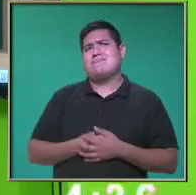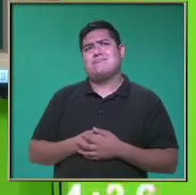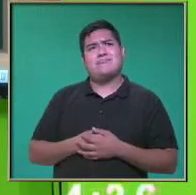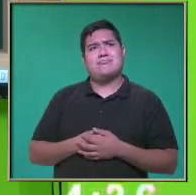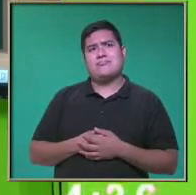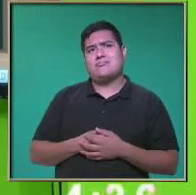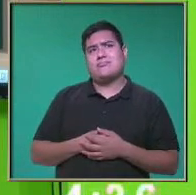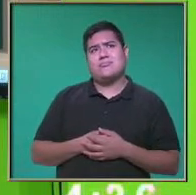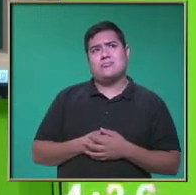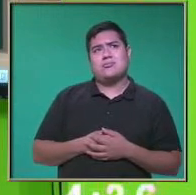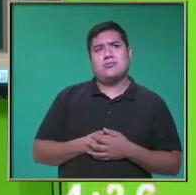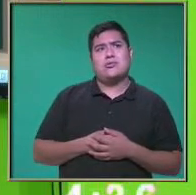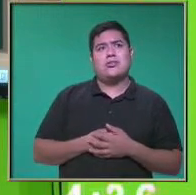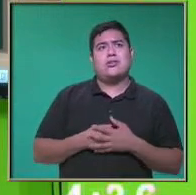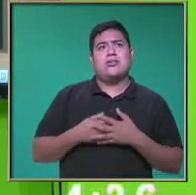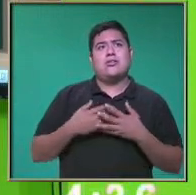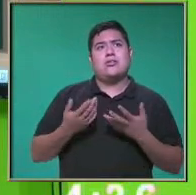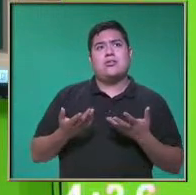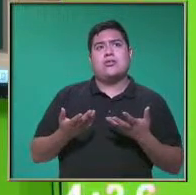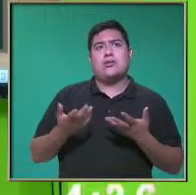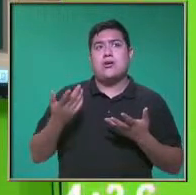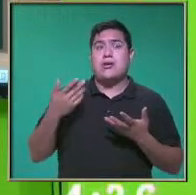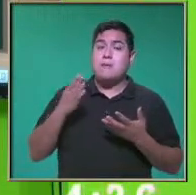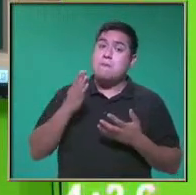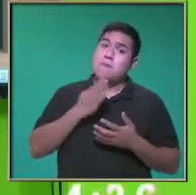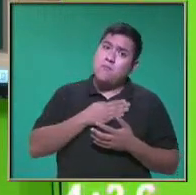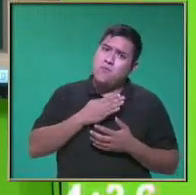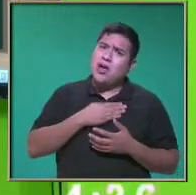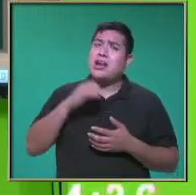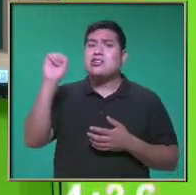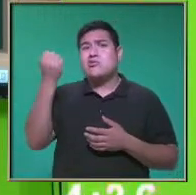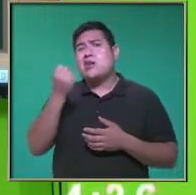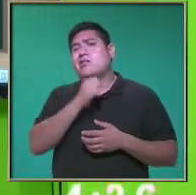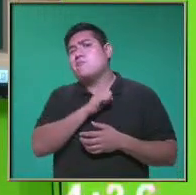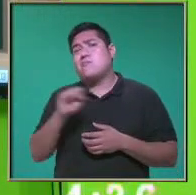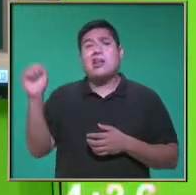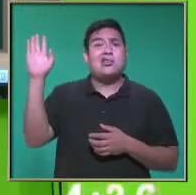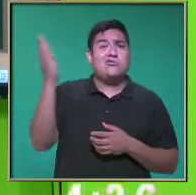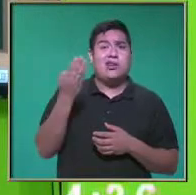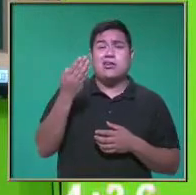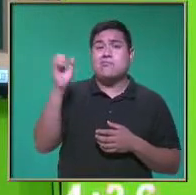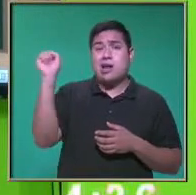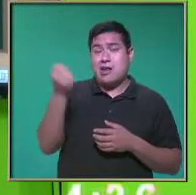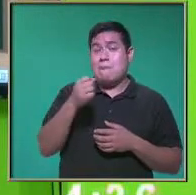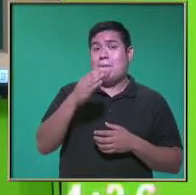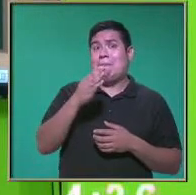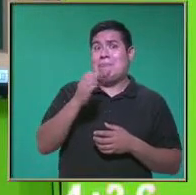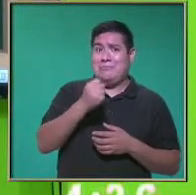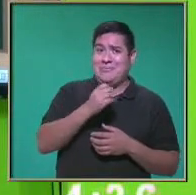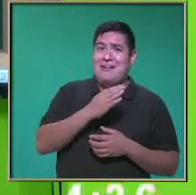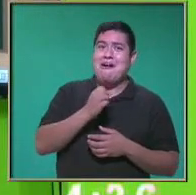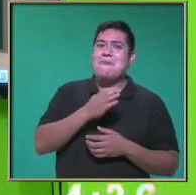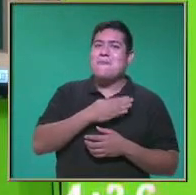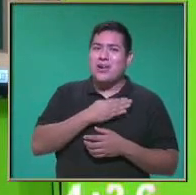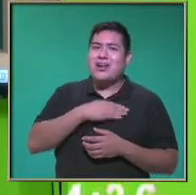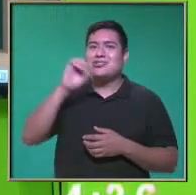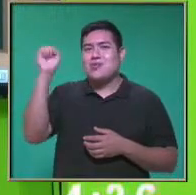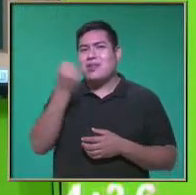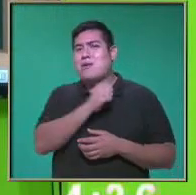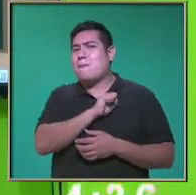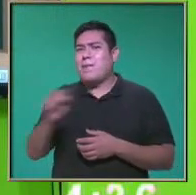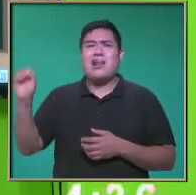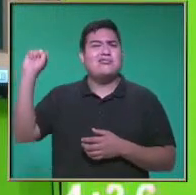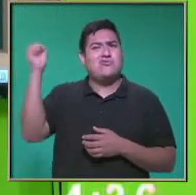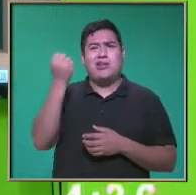luck, said the farmer. Who knows? Buena suerte, mala suerte, quién lo sabe. Winter had passed. The farmer had